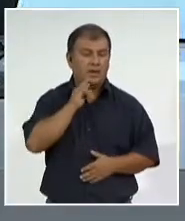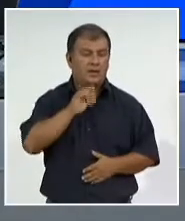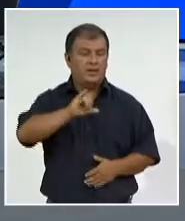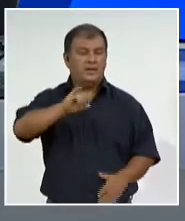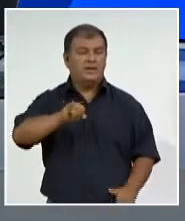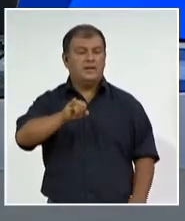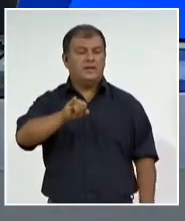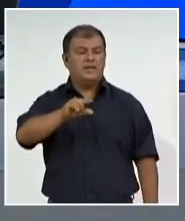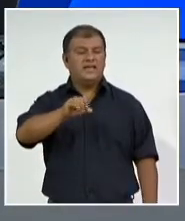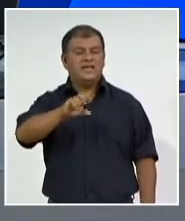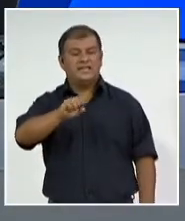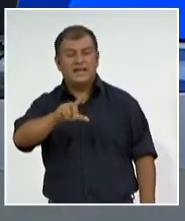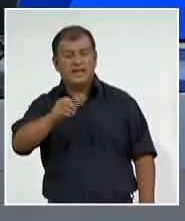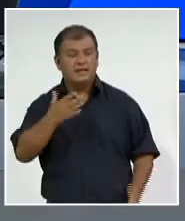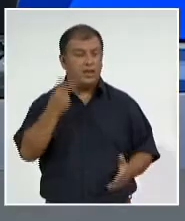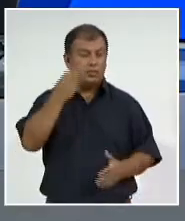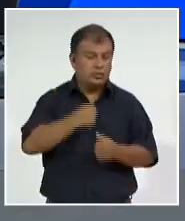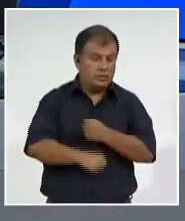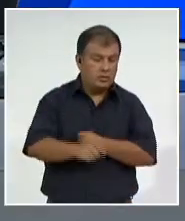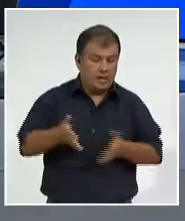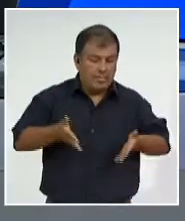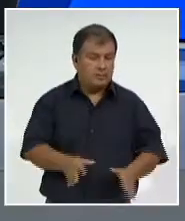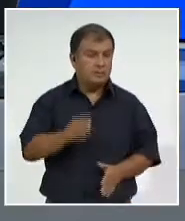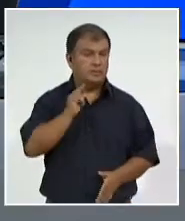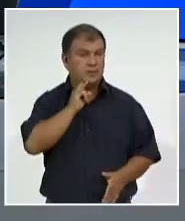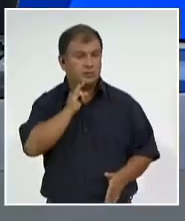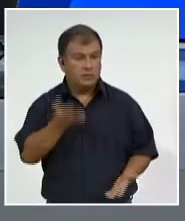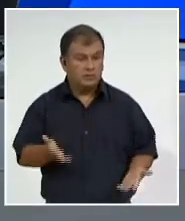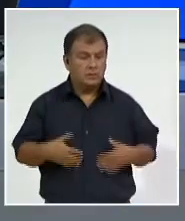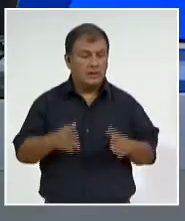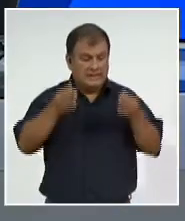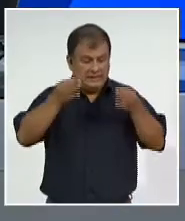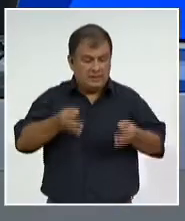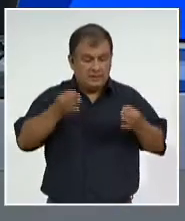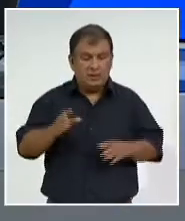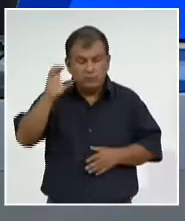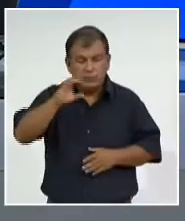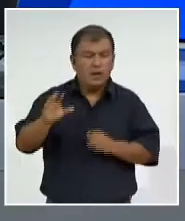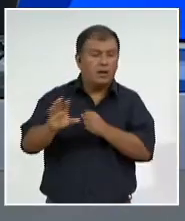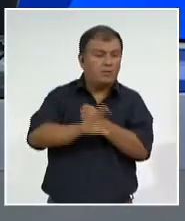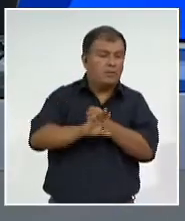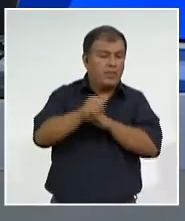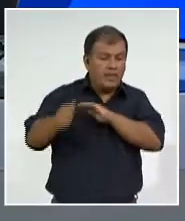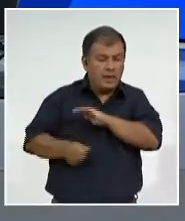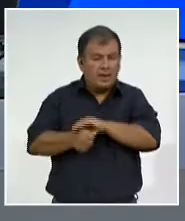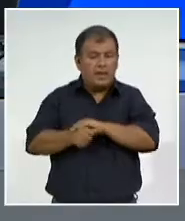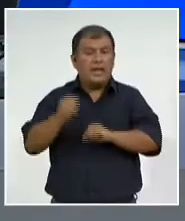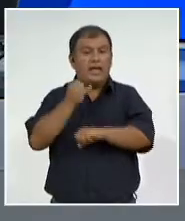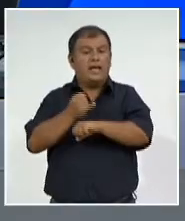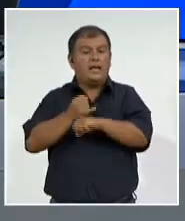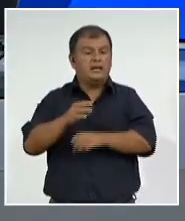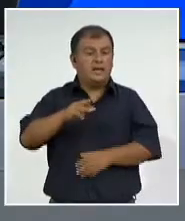oiasso es madre de dos pequeños que han nacido en los eeuu y ha decidido encontrar refugio en una iglesia de massachusetts